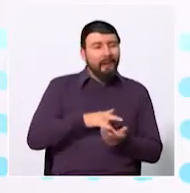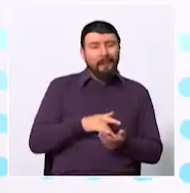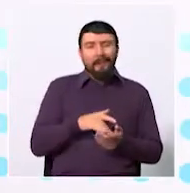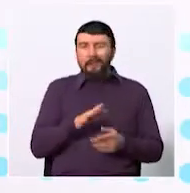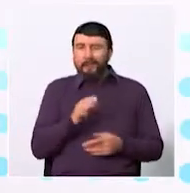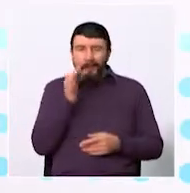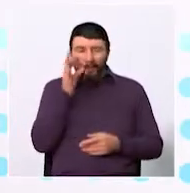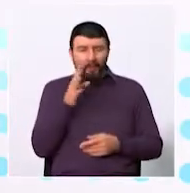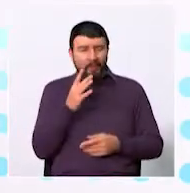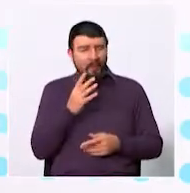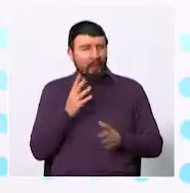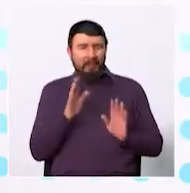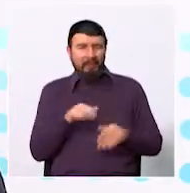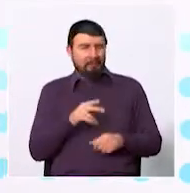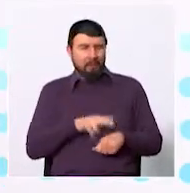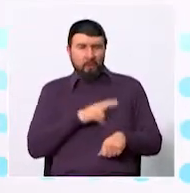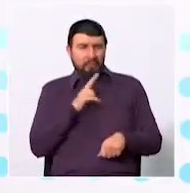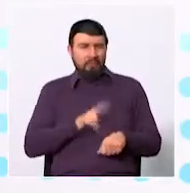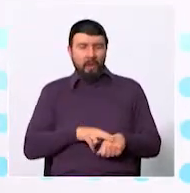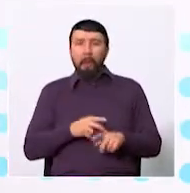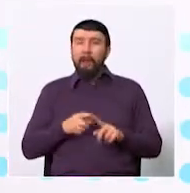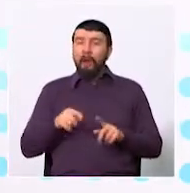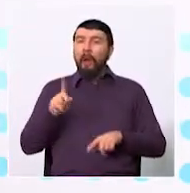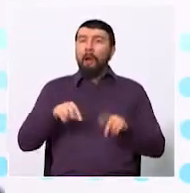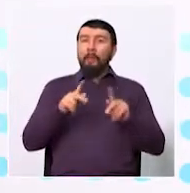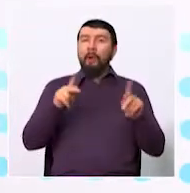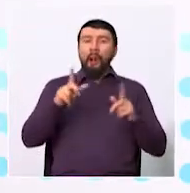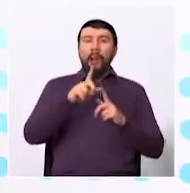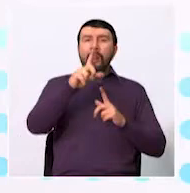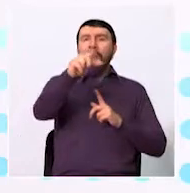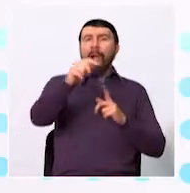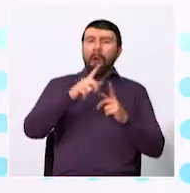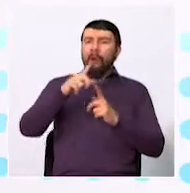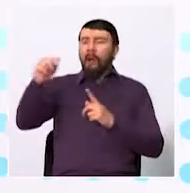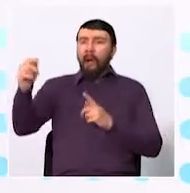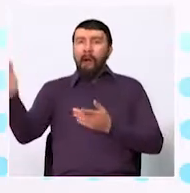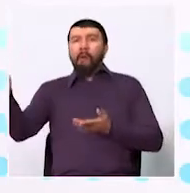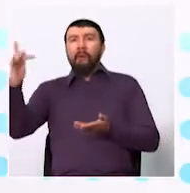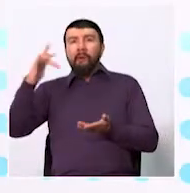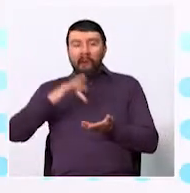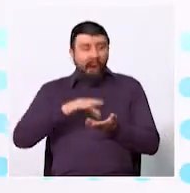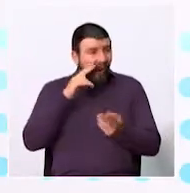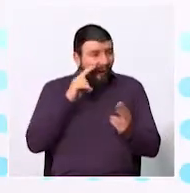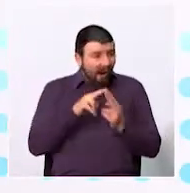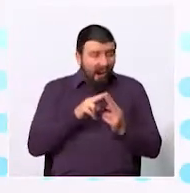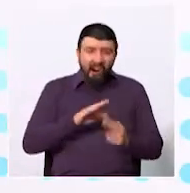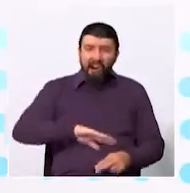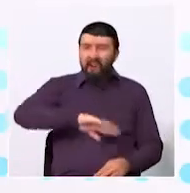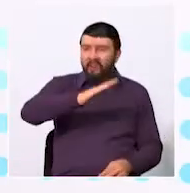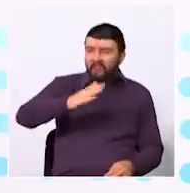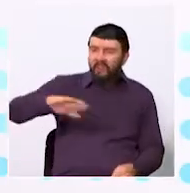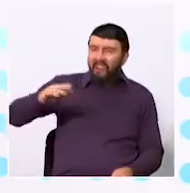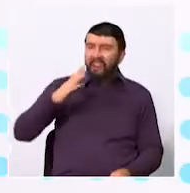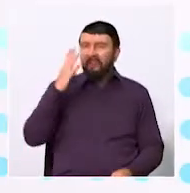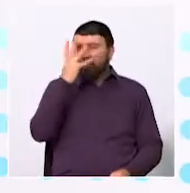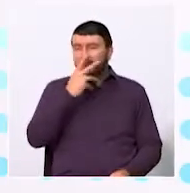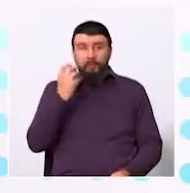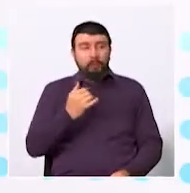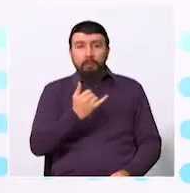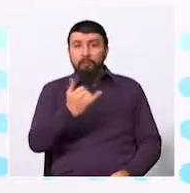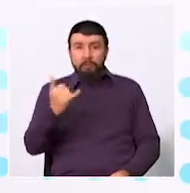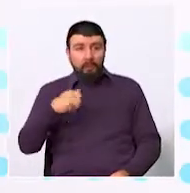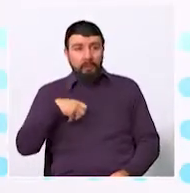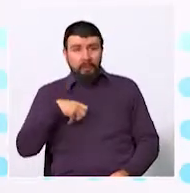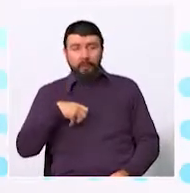muy extraño pero para las personas que vienen de a conocer los paisajes cafeteros toda esta topografía tan hermosa tan